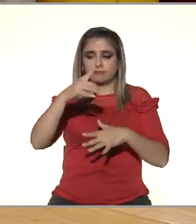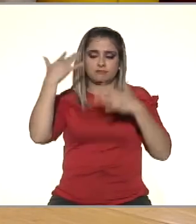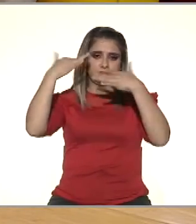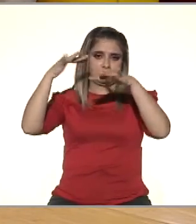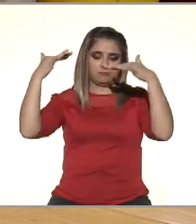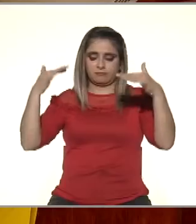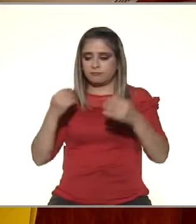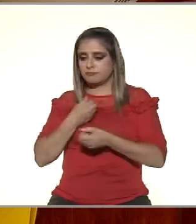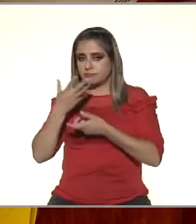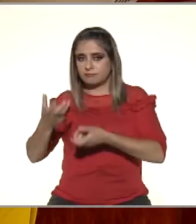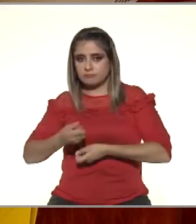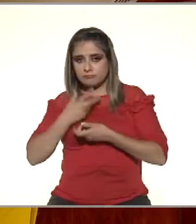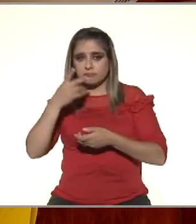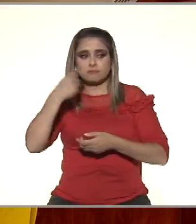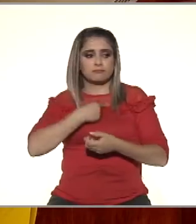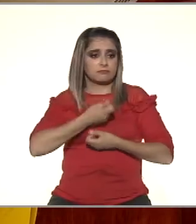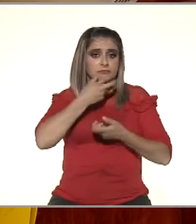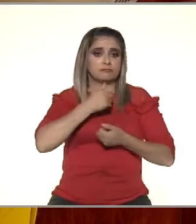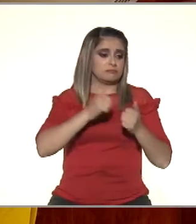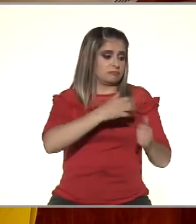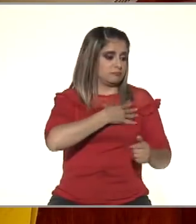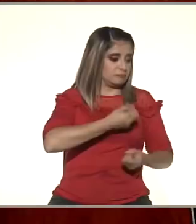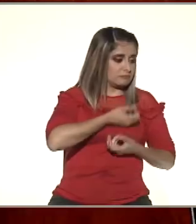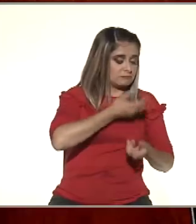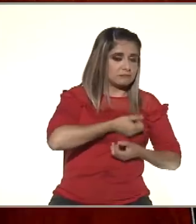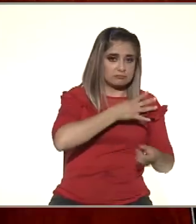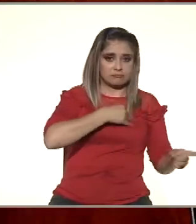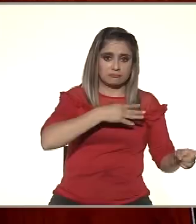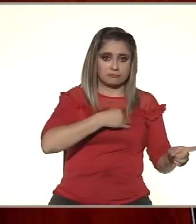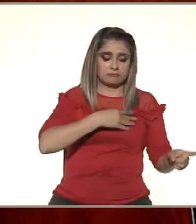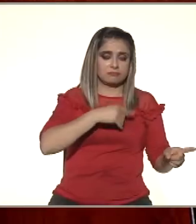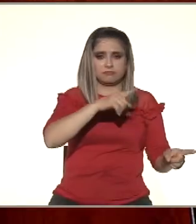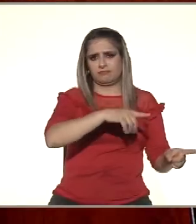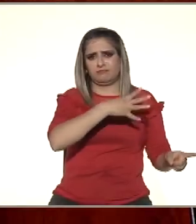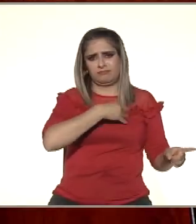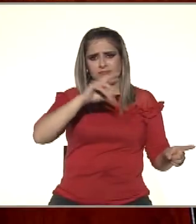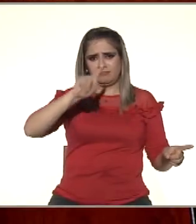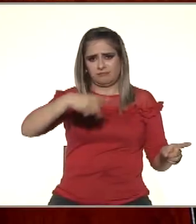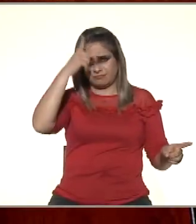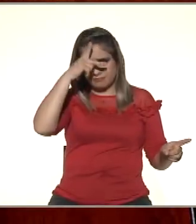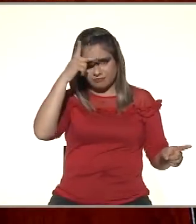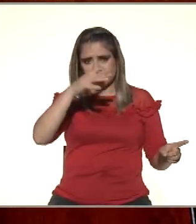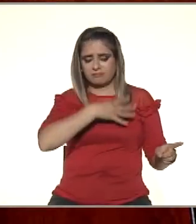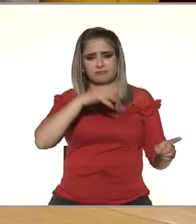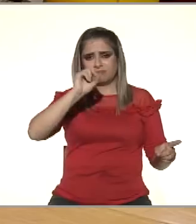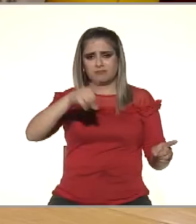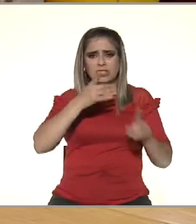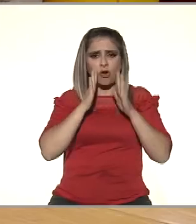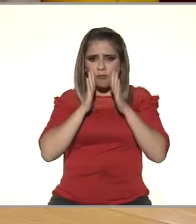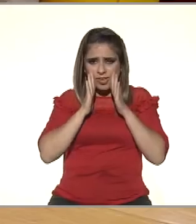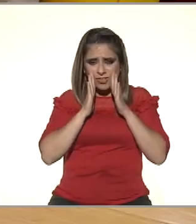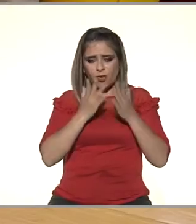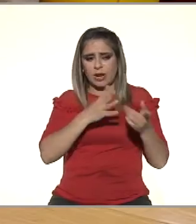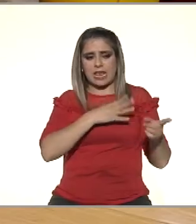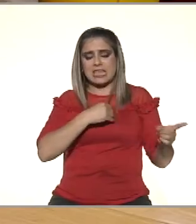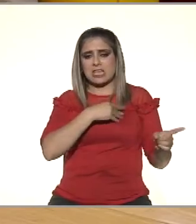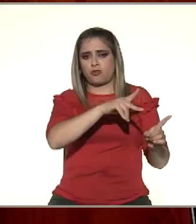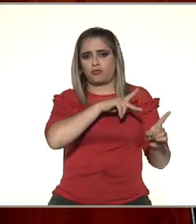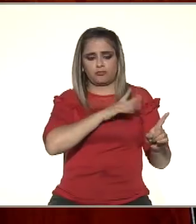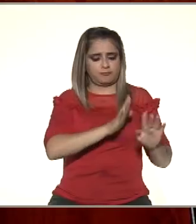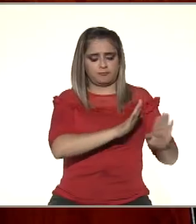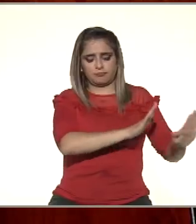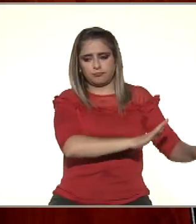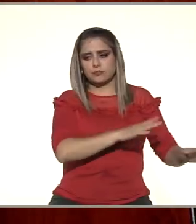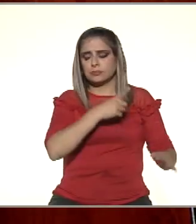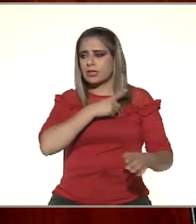dice, yo tengo que hablarlo, lo voy a hablar con los hijos, No con los hijos. Siempre los hijos no son terapeutas, no son profesores, no son nuestros amigos, tenerlo claro. Son nuestros hijos. El lugar que